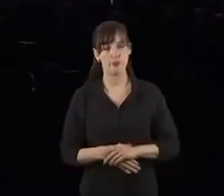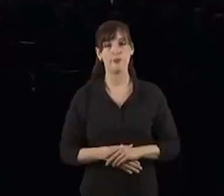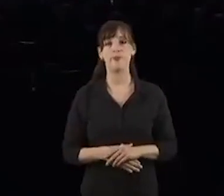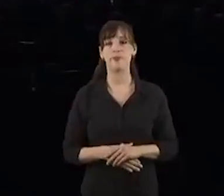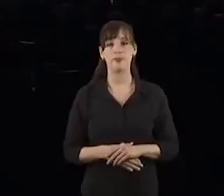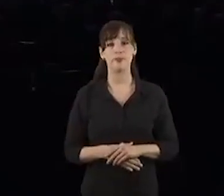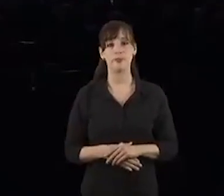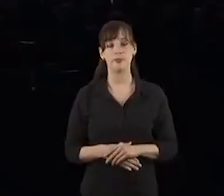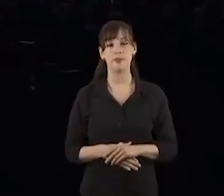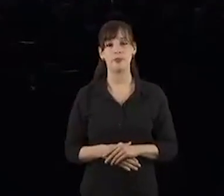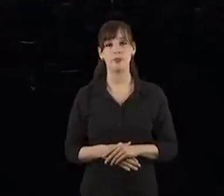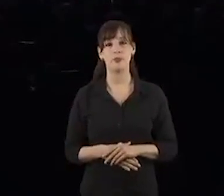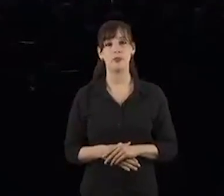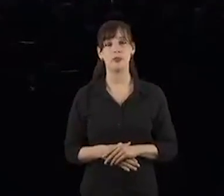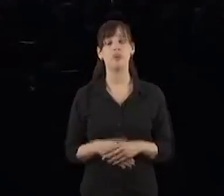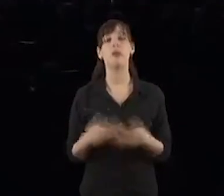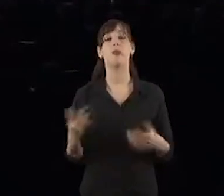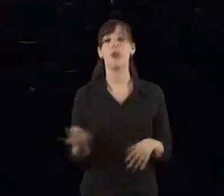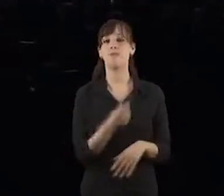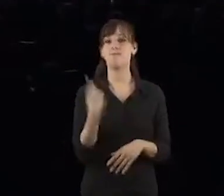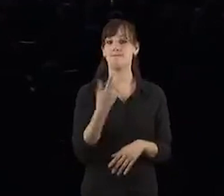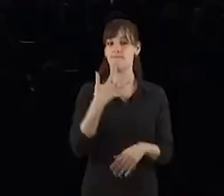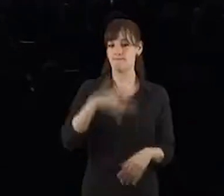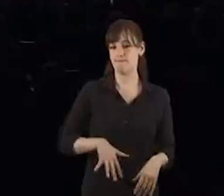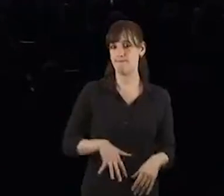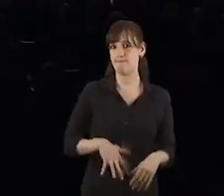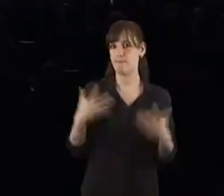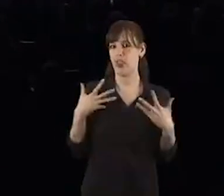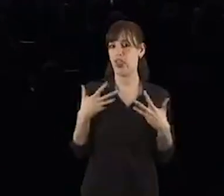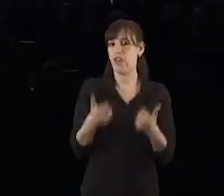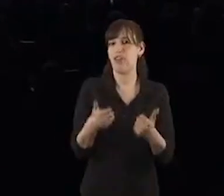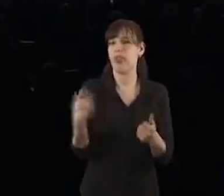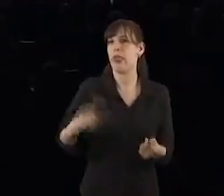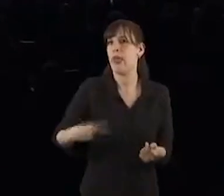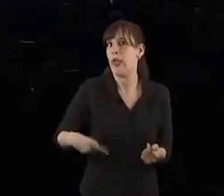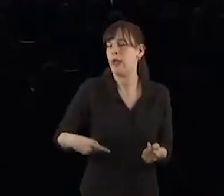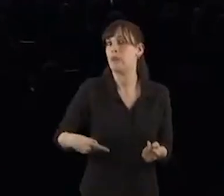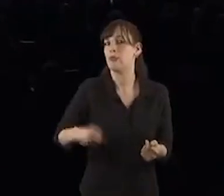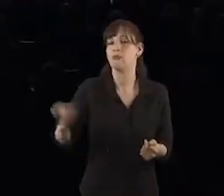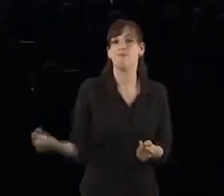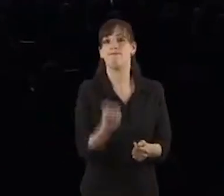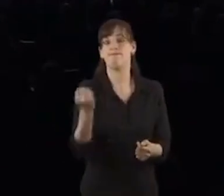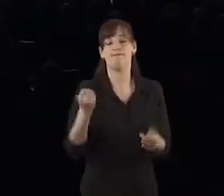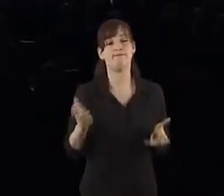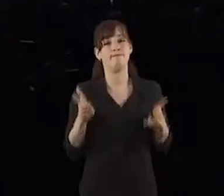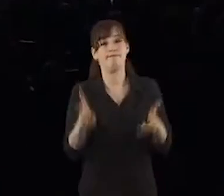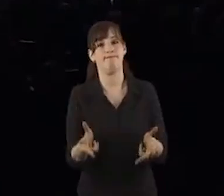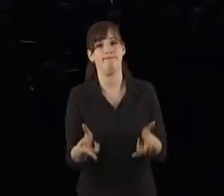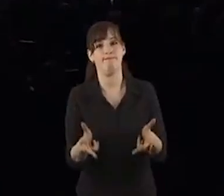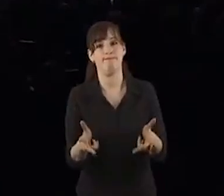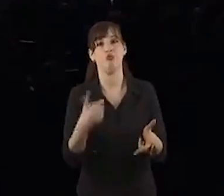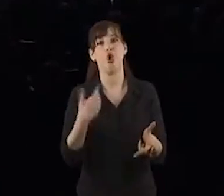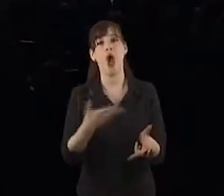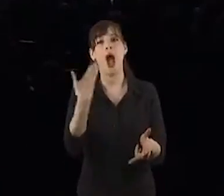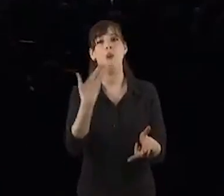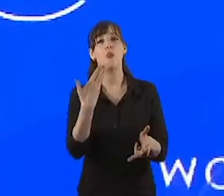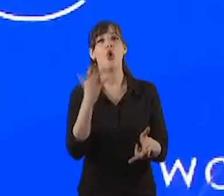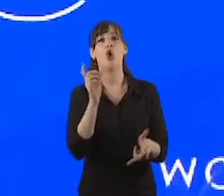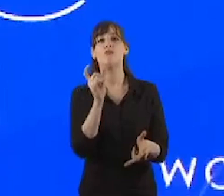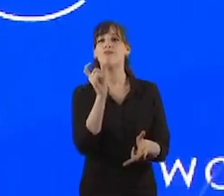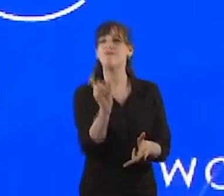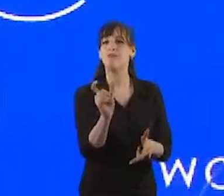bien, para entender qué venimos a defender, es importante definir de a qué hablamos nosotros cuando hablamos de